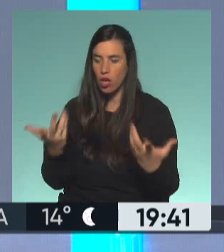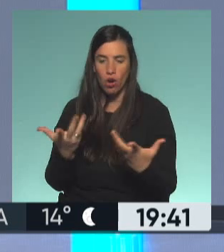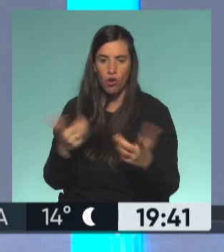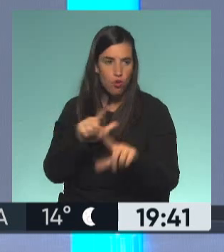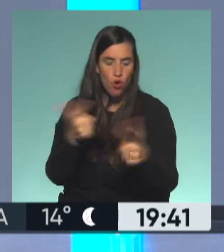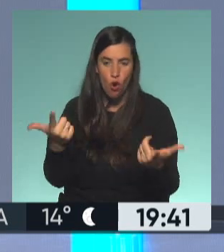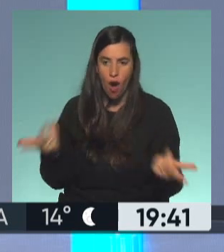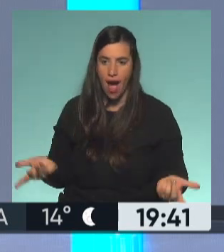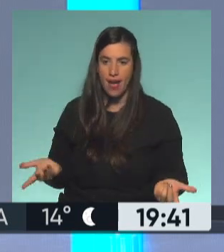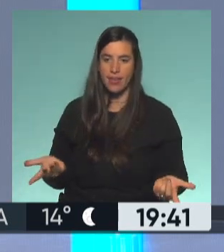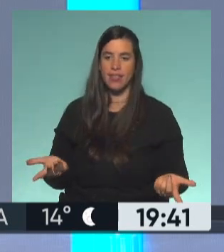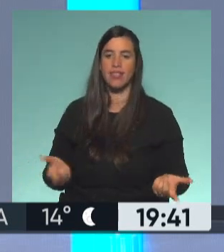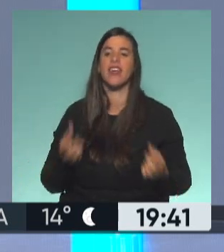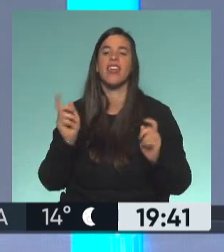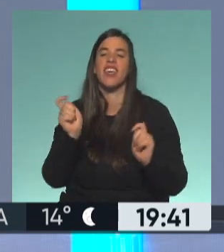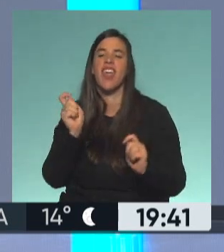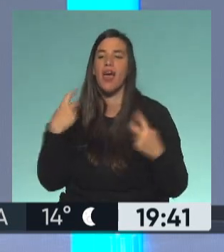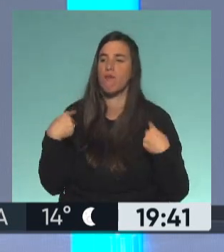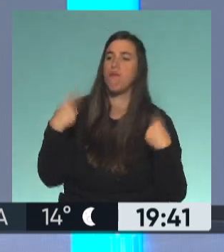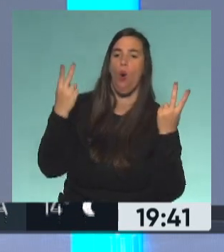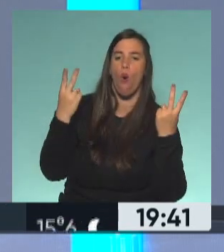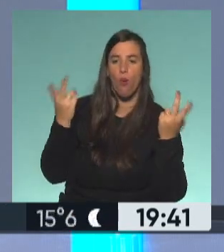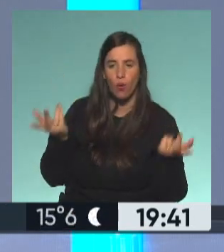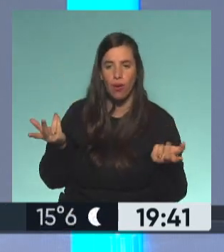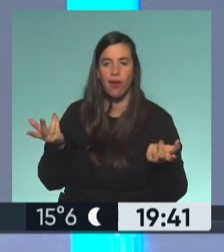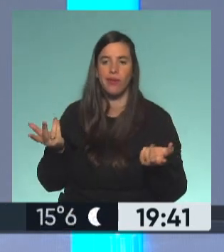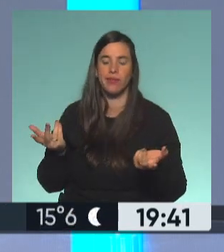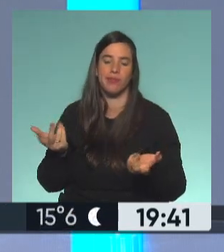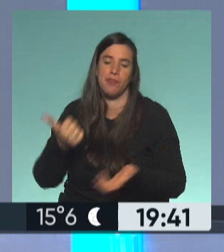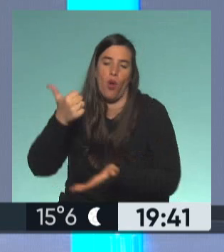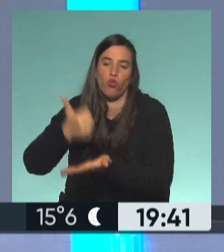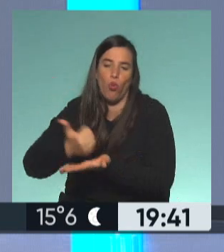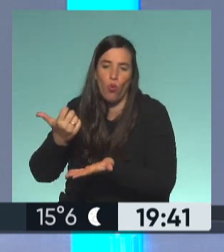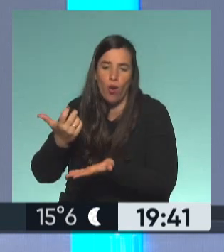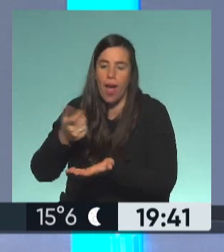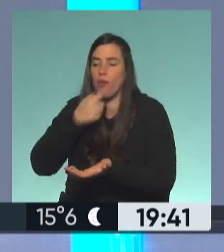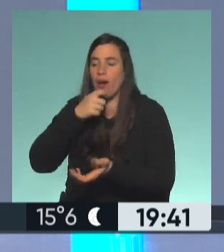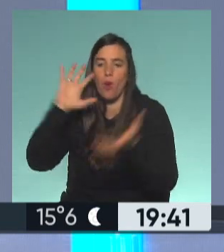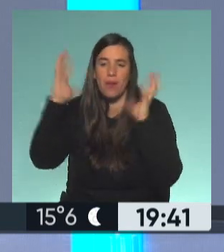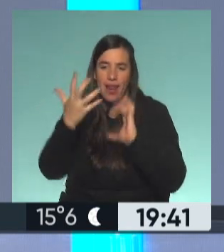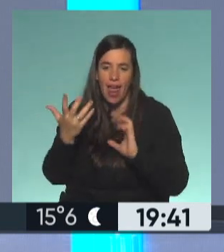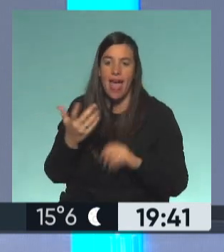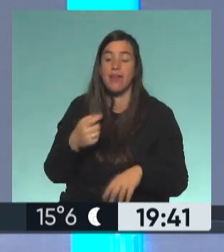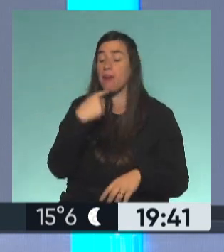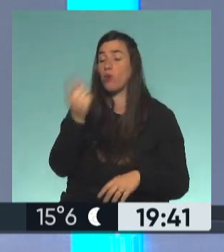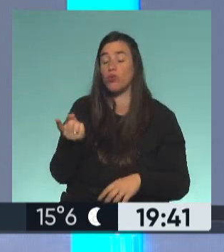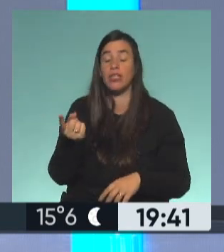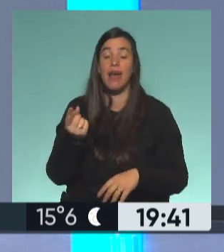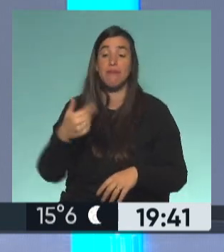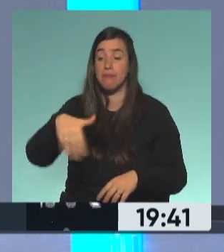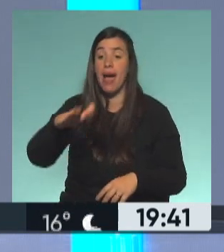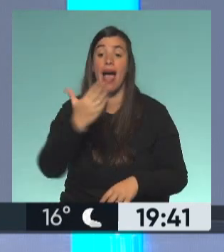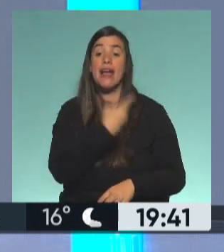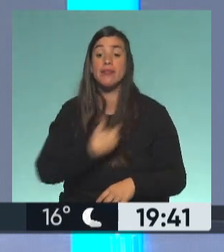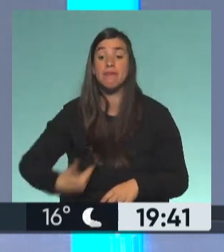solo desde posturas reaccionarias que de pronto cuando le dicen, a mí me llamó la atención, le preguntaban a Milei, usted si llega presidente no va a tener